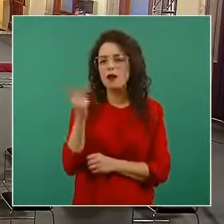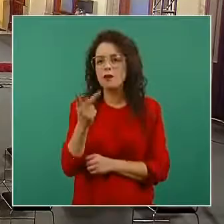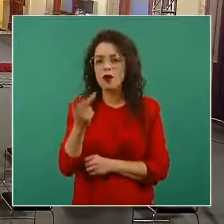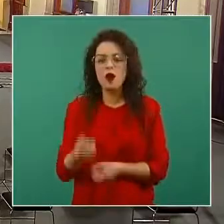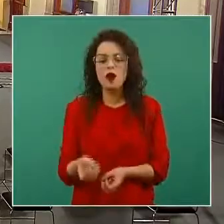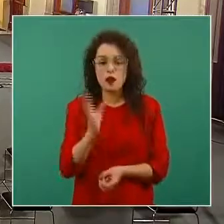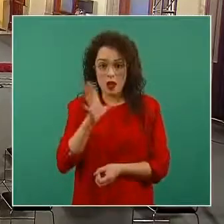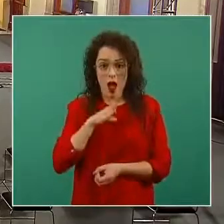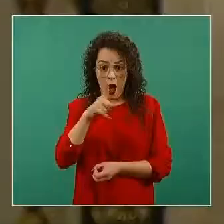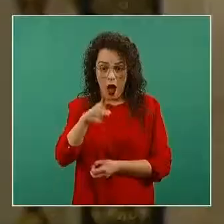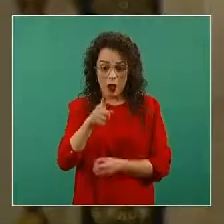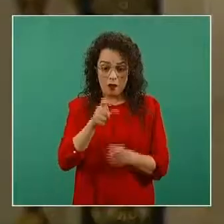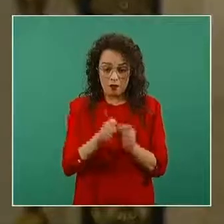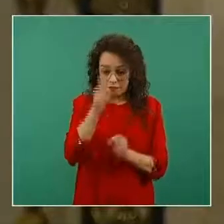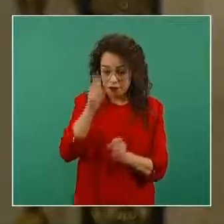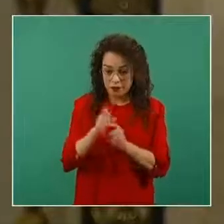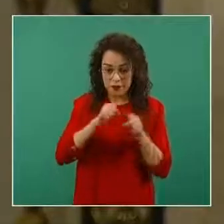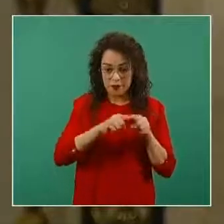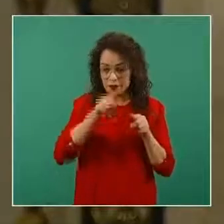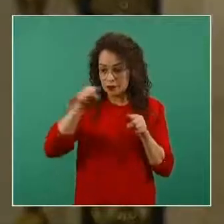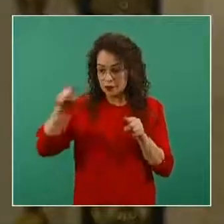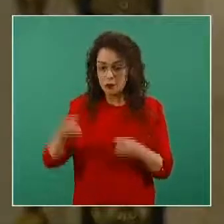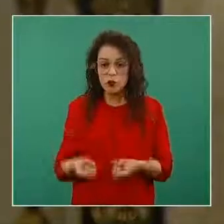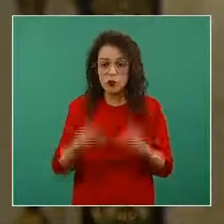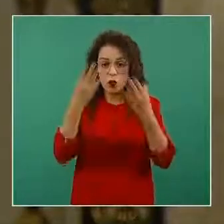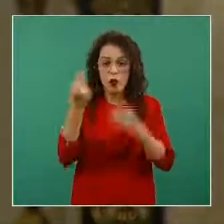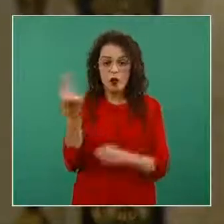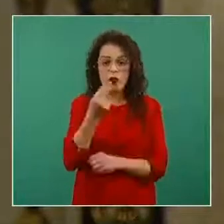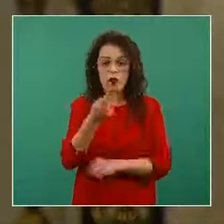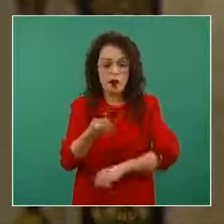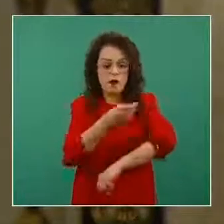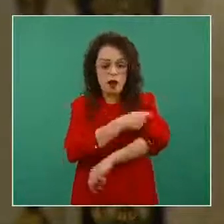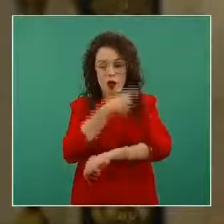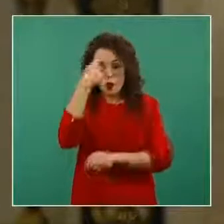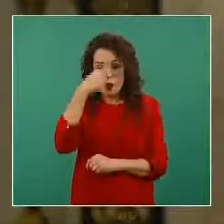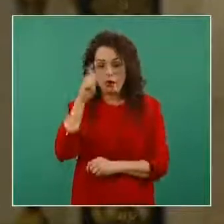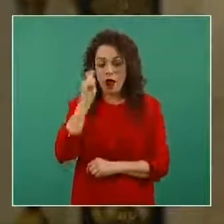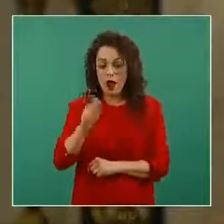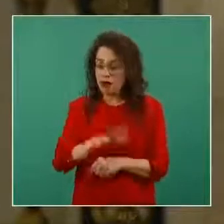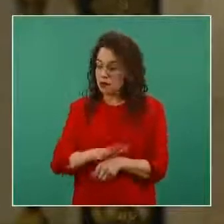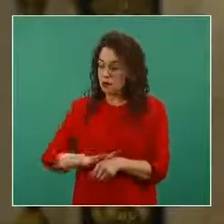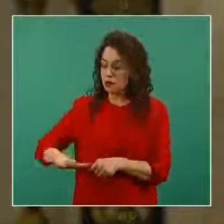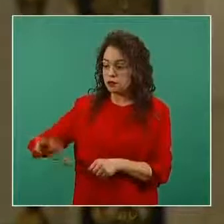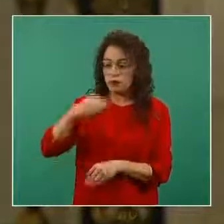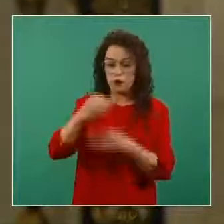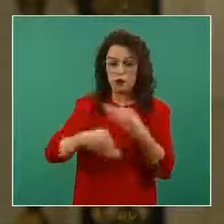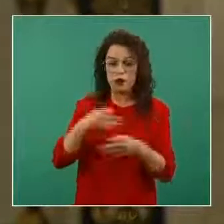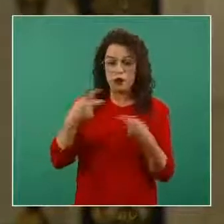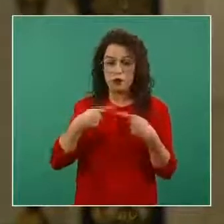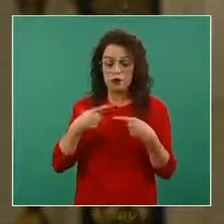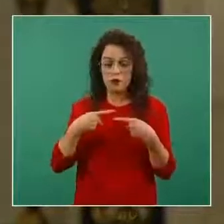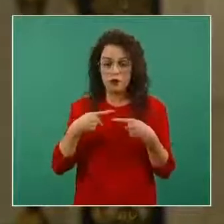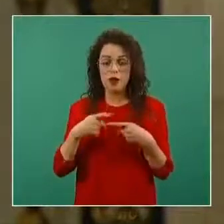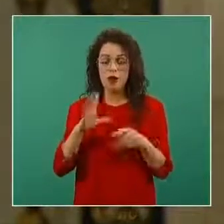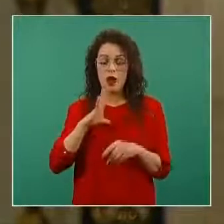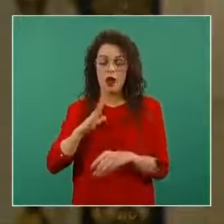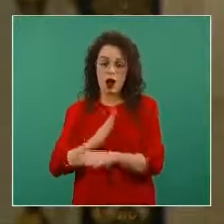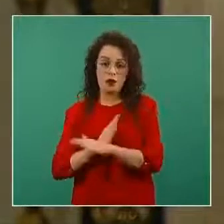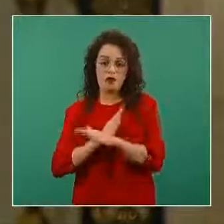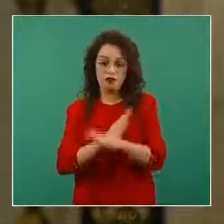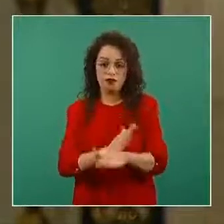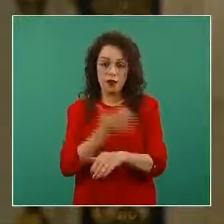ser vacunadas para alcanzar la inmunidad de rebaño y de esta forma contrarrestar el COVID?